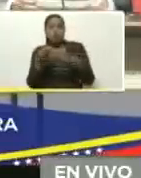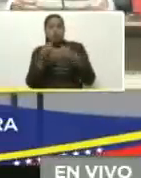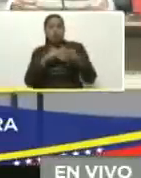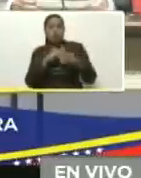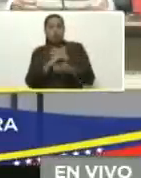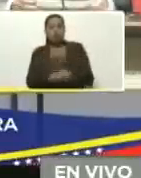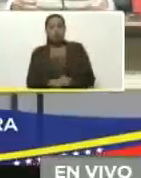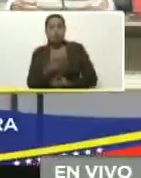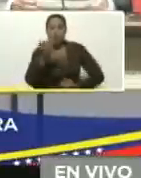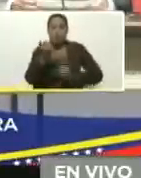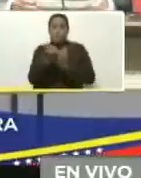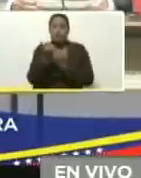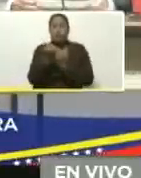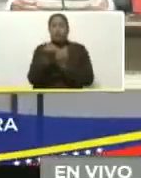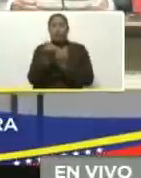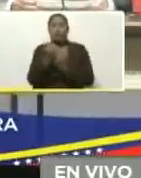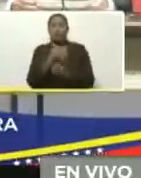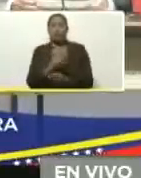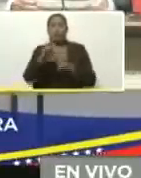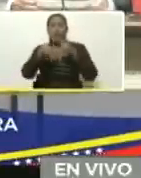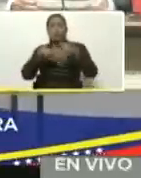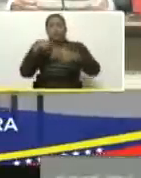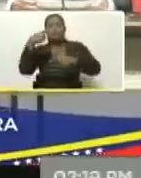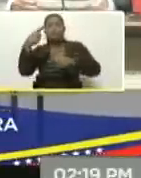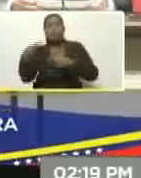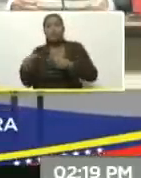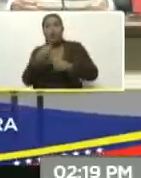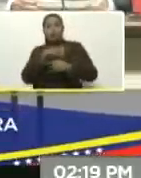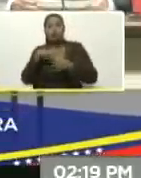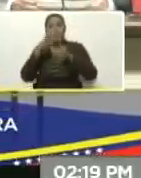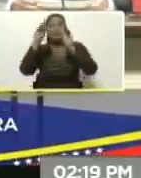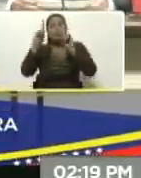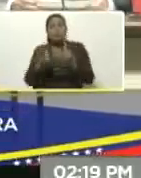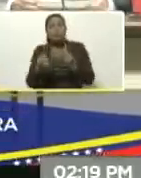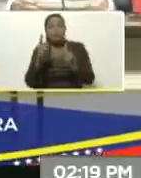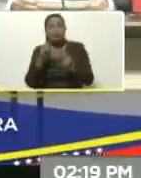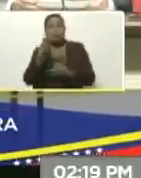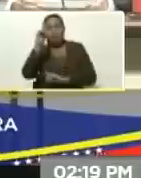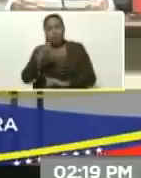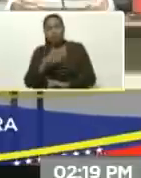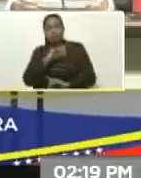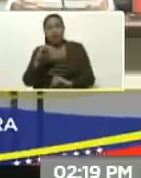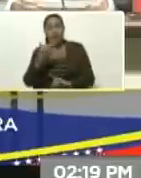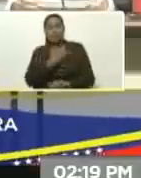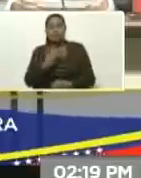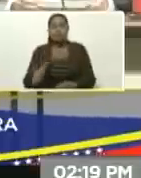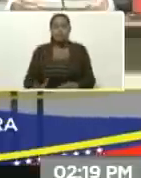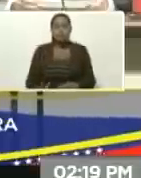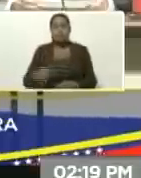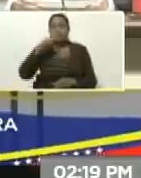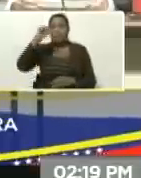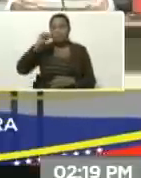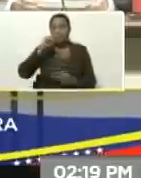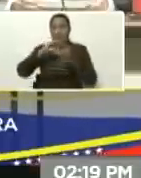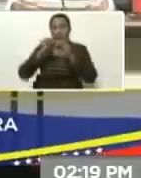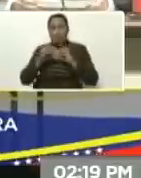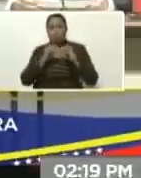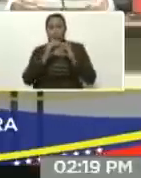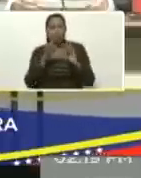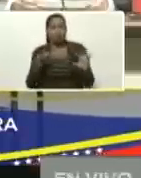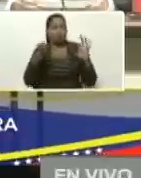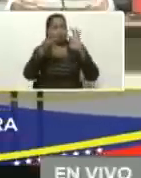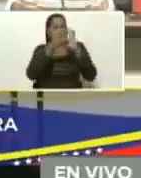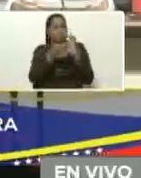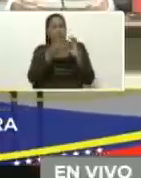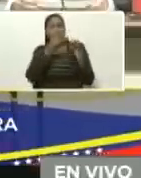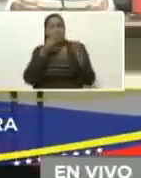de Cooperación. Y justo después hemos recibido al señor Maduro y hemos mejorado nuestras